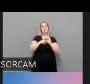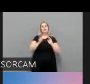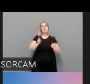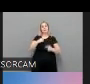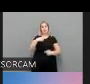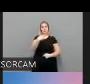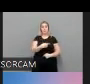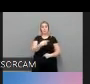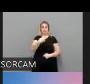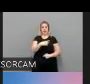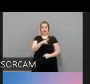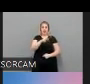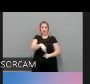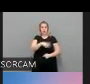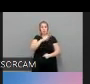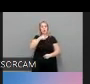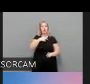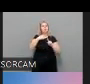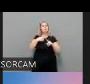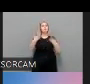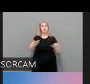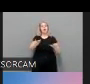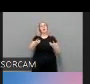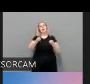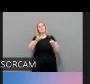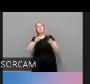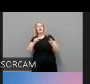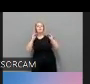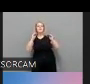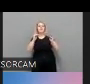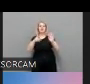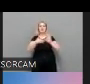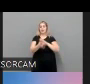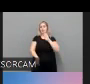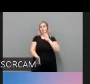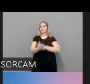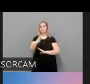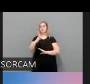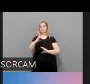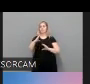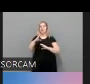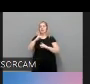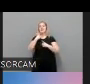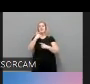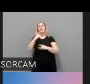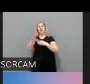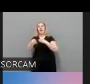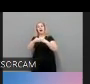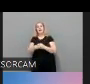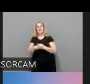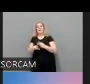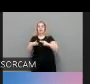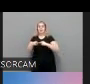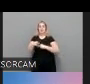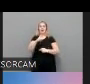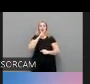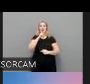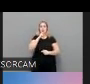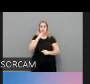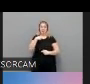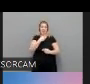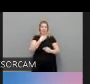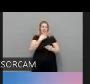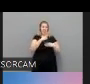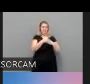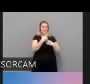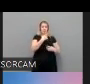primaria, porque uno de sus objetivos es informar y formar sobre cómo evitar la aparición de dificultades añadidas a las dificultades que ya de por sí están en las